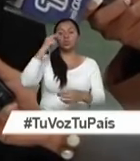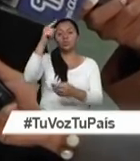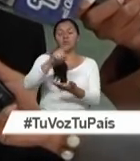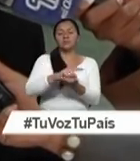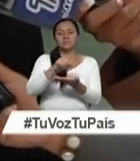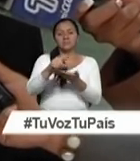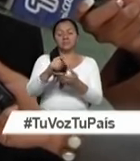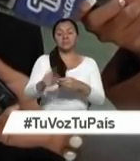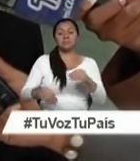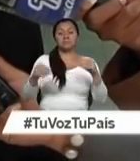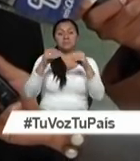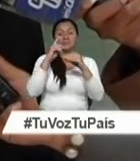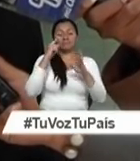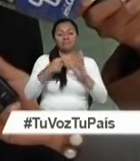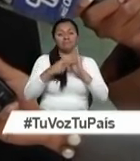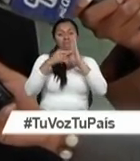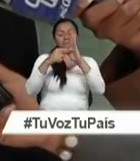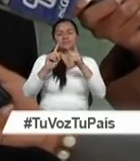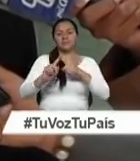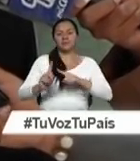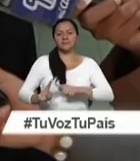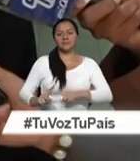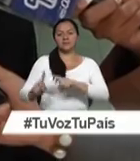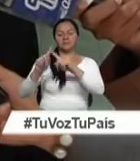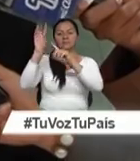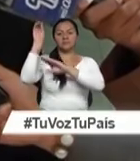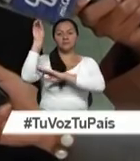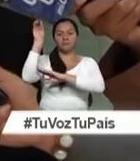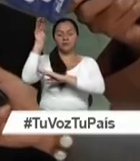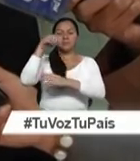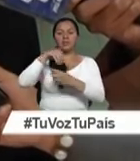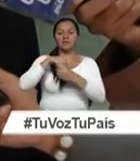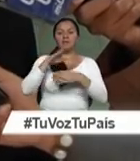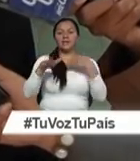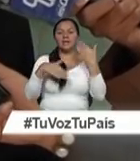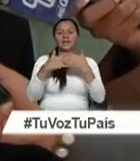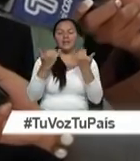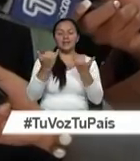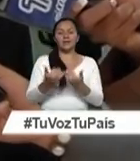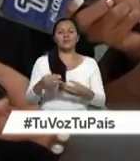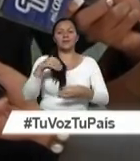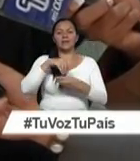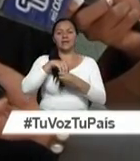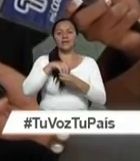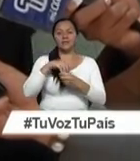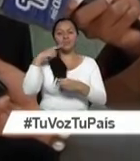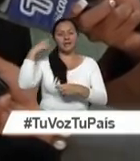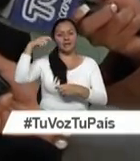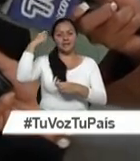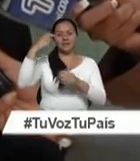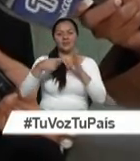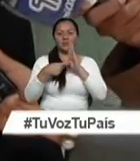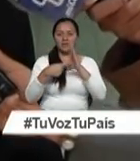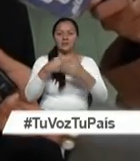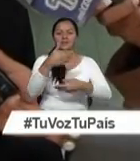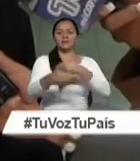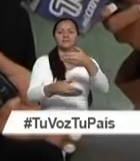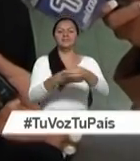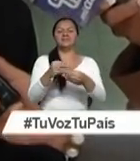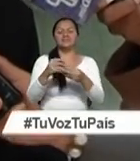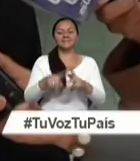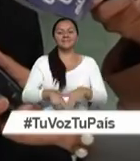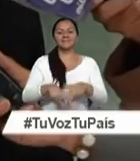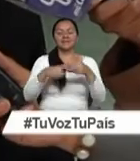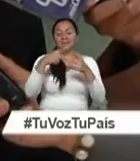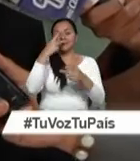luego va a ser presentada a través de diversos foros en universidades o cines a partir de